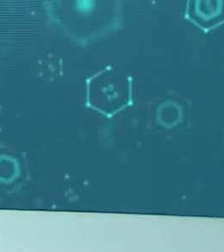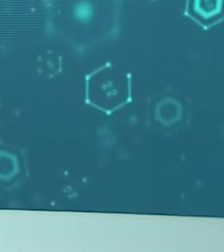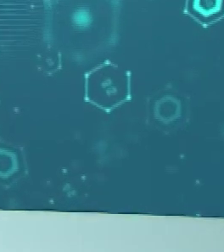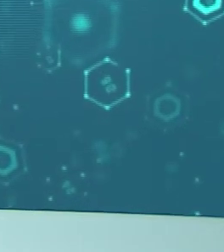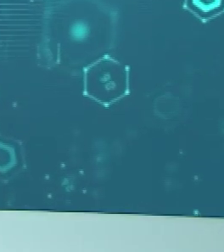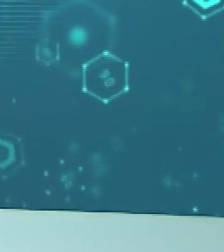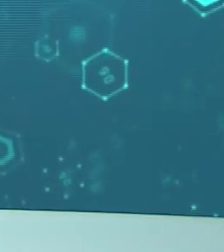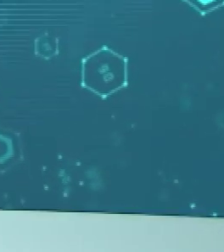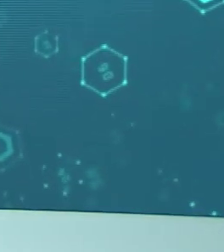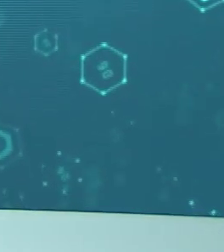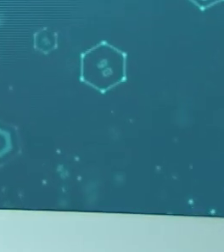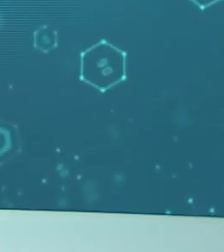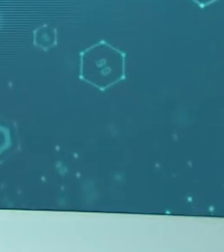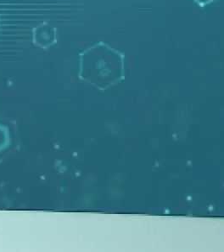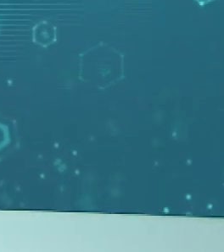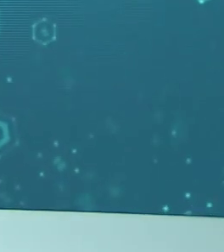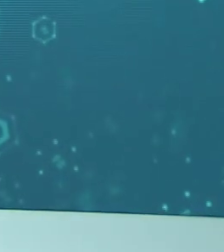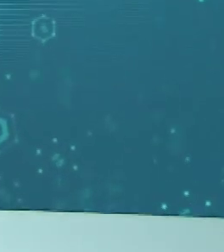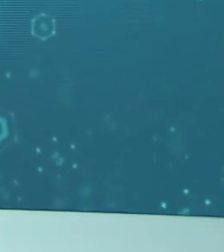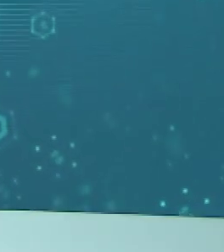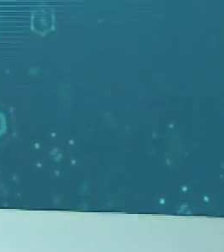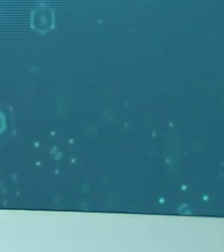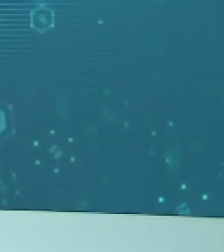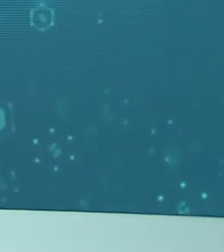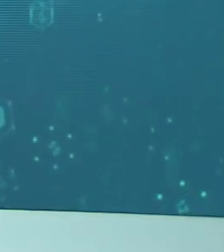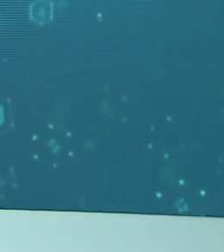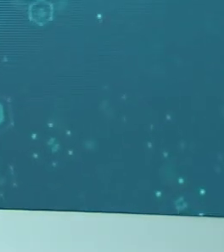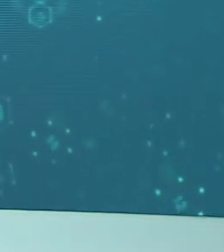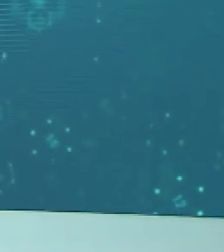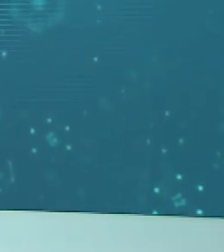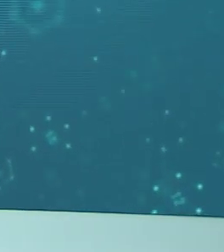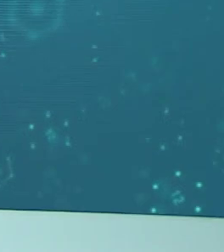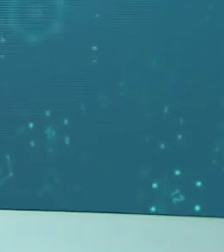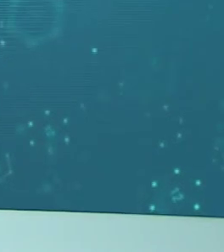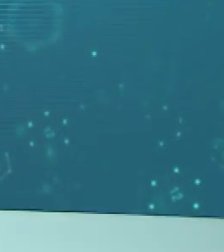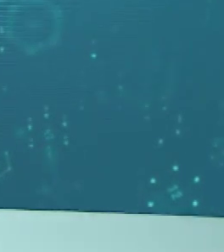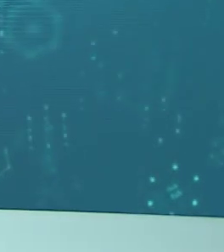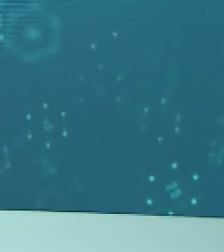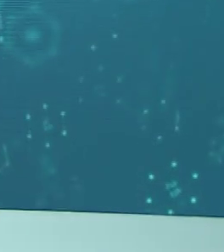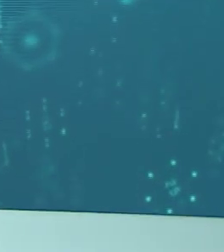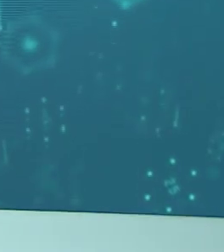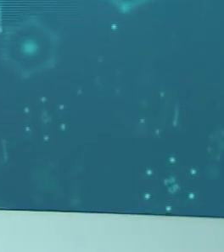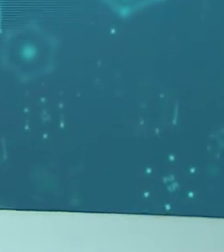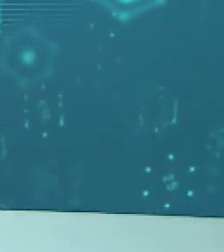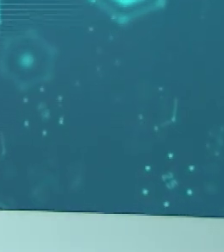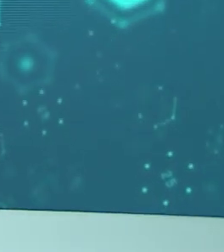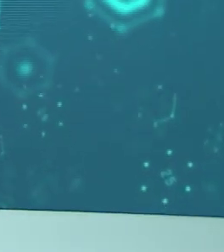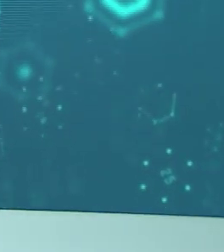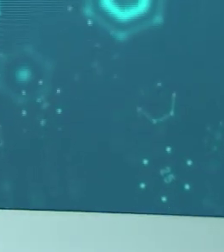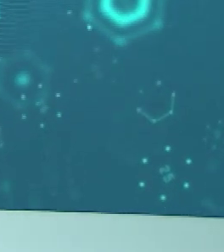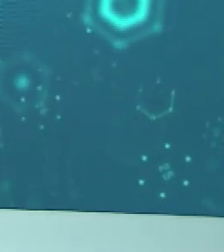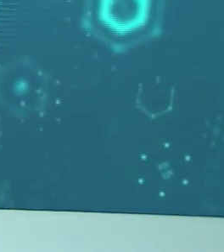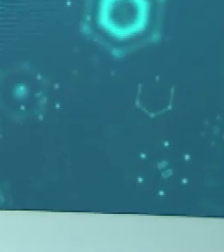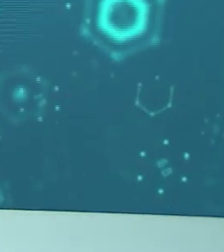gobierno nacional con la provincia de Buenos Aires. Es lo que acaba de puntualizar Carlos Bianco, que es el ministro de Gobierno de la provincia de Buenos